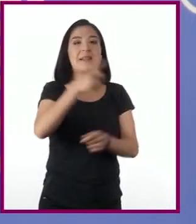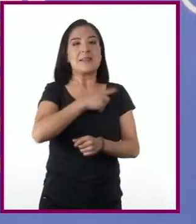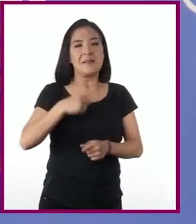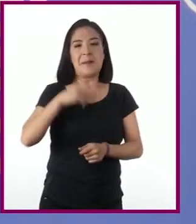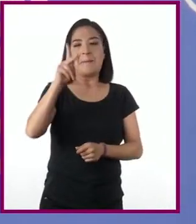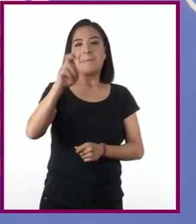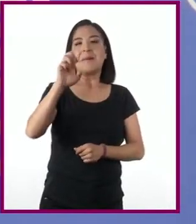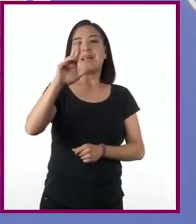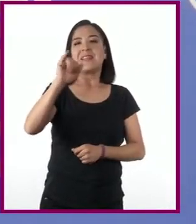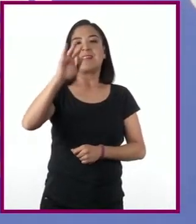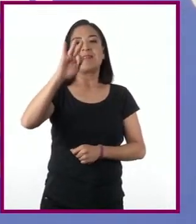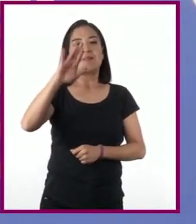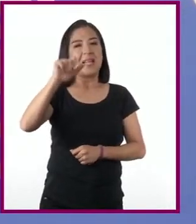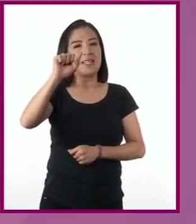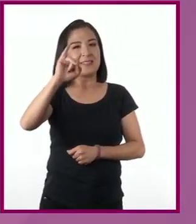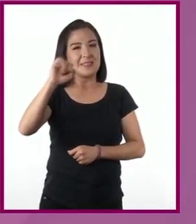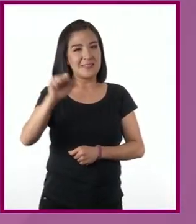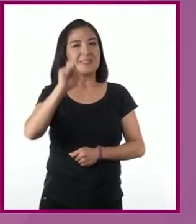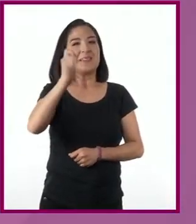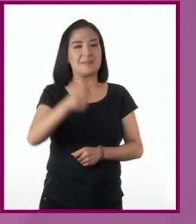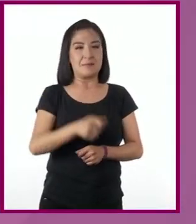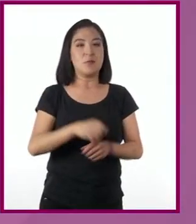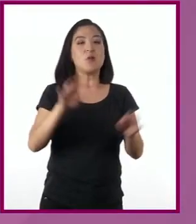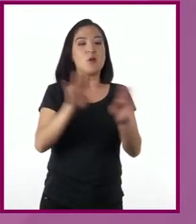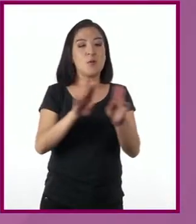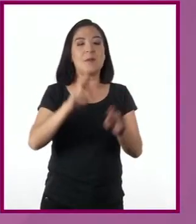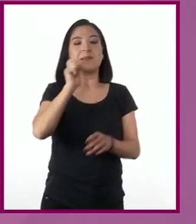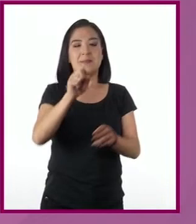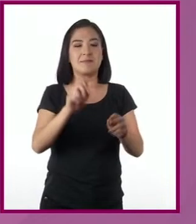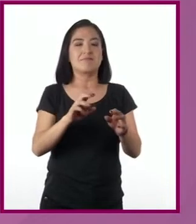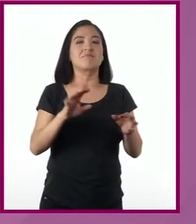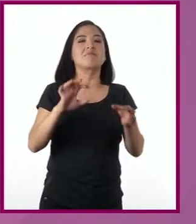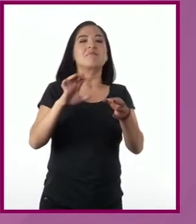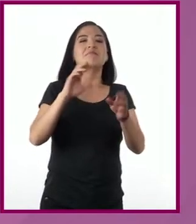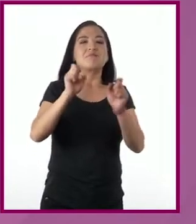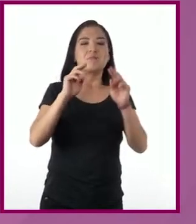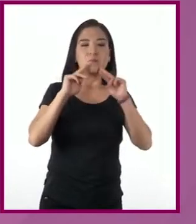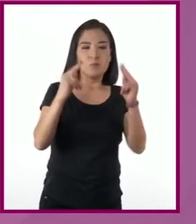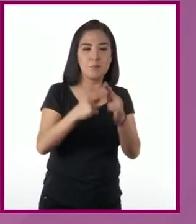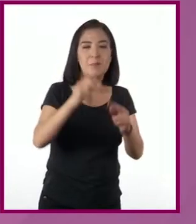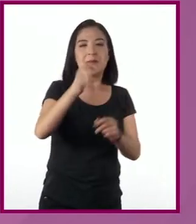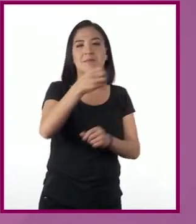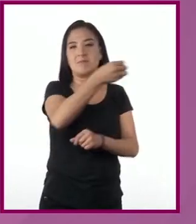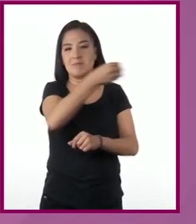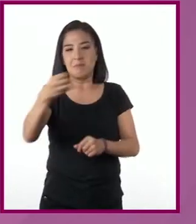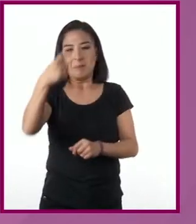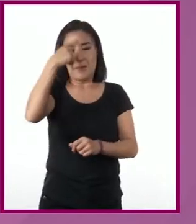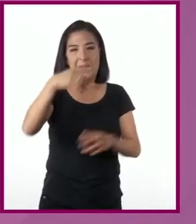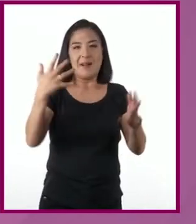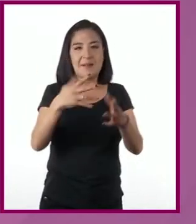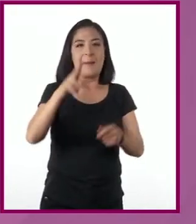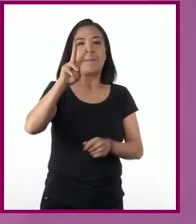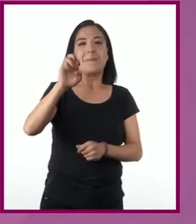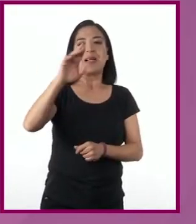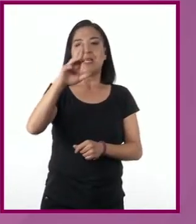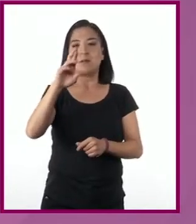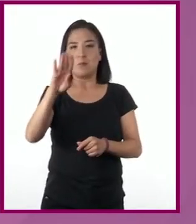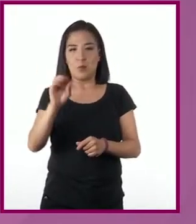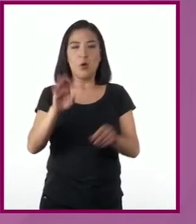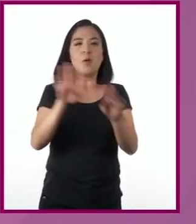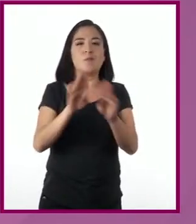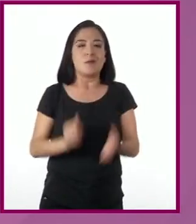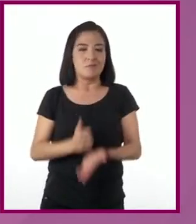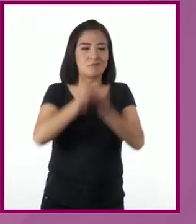verbales. Veamos una definición. Unidad predicativa, constituida generalmente por un verbo auxiliar en